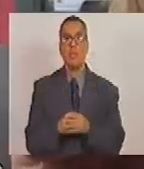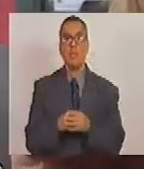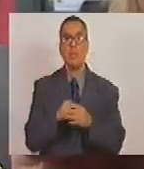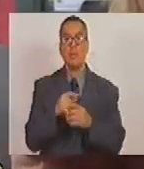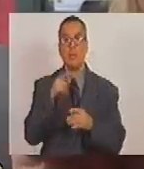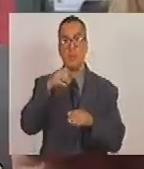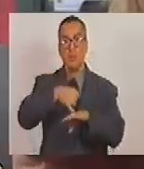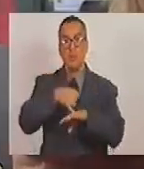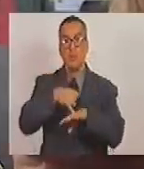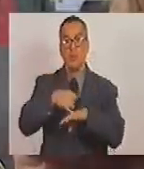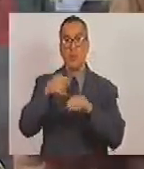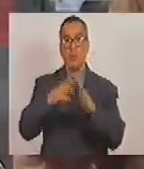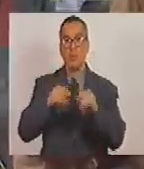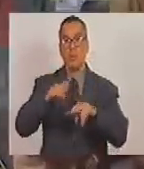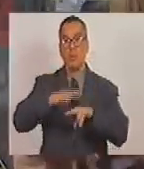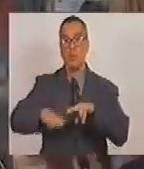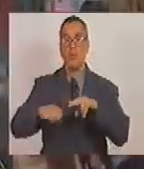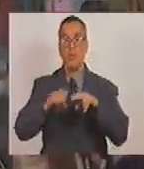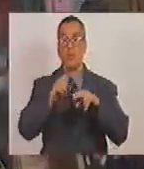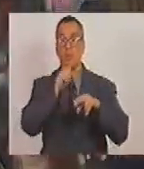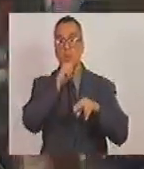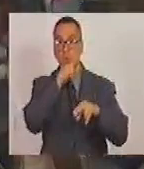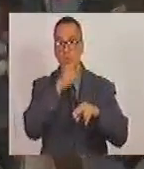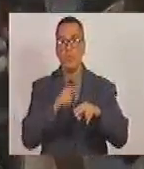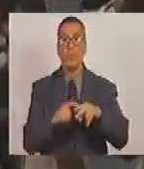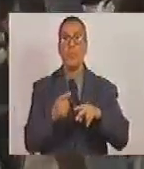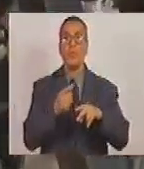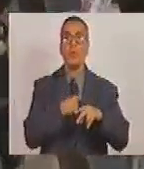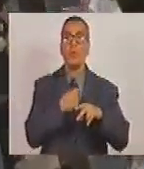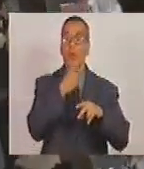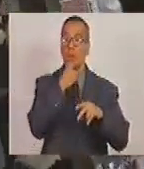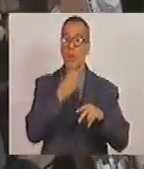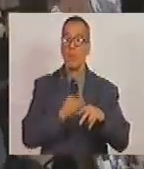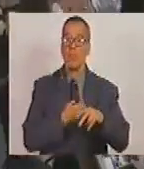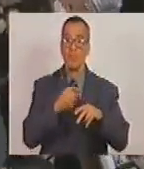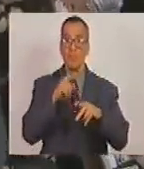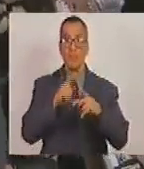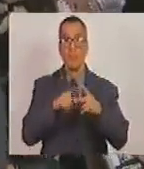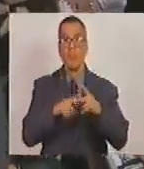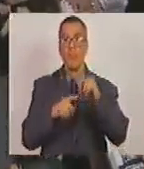debilidad, sus nietos, su fortaleza, Pepe y Gisela.